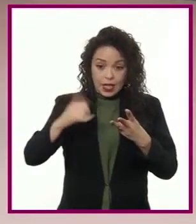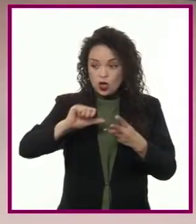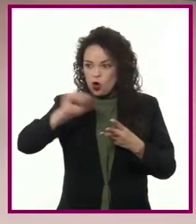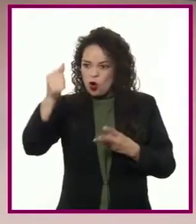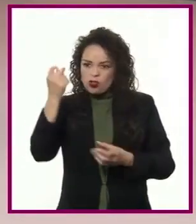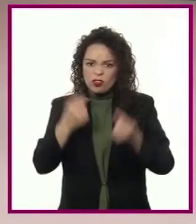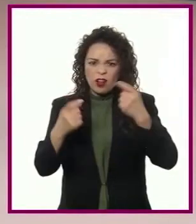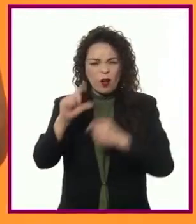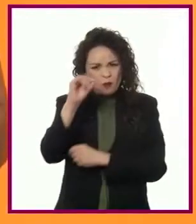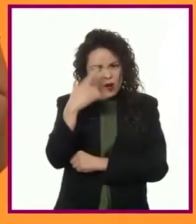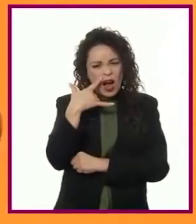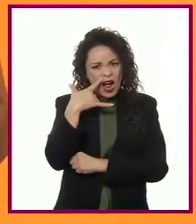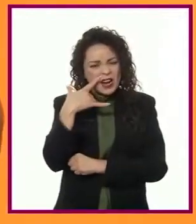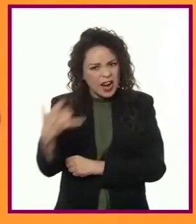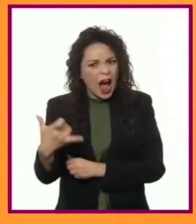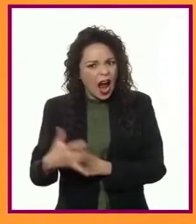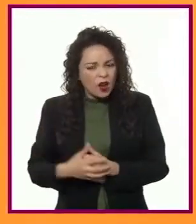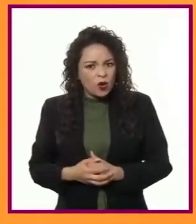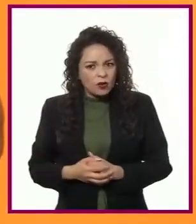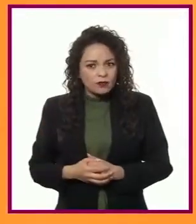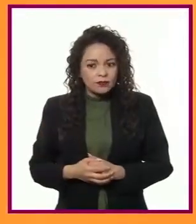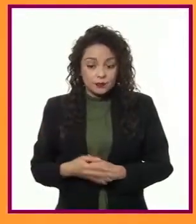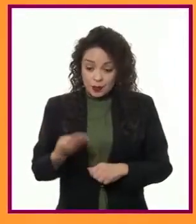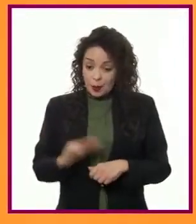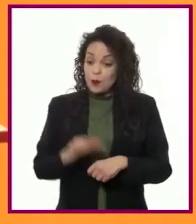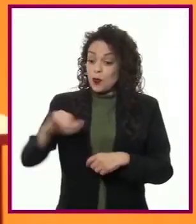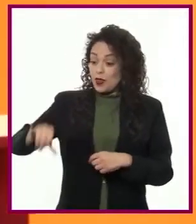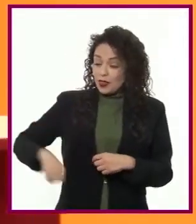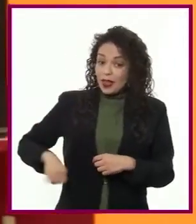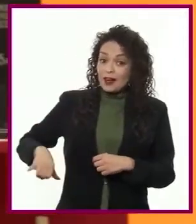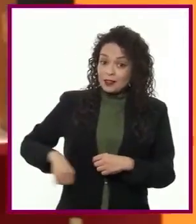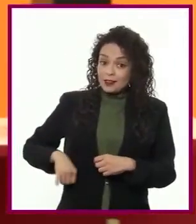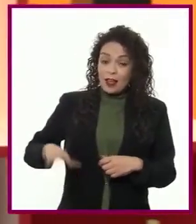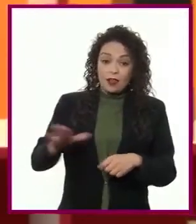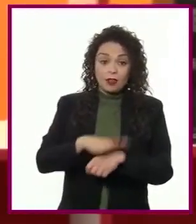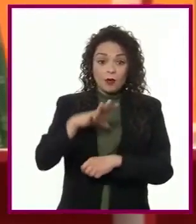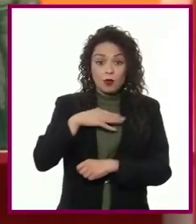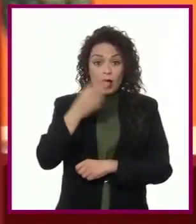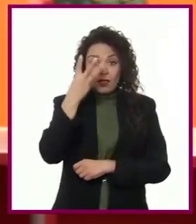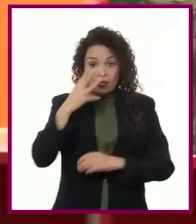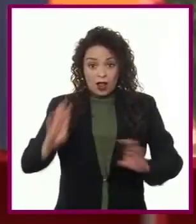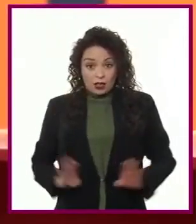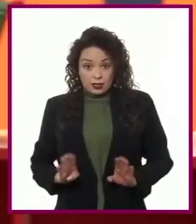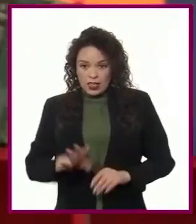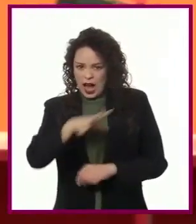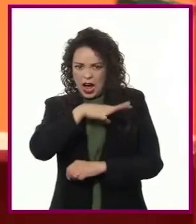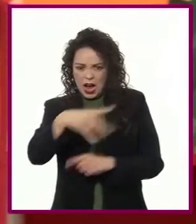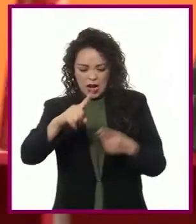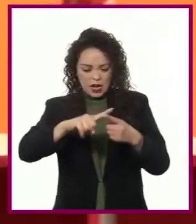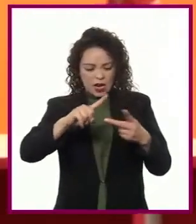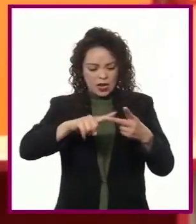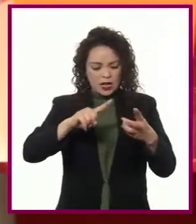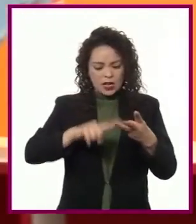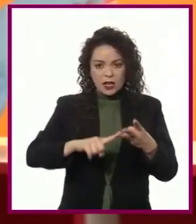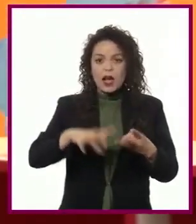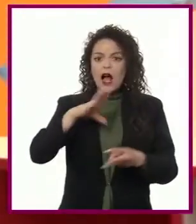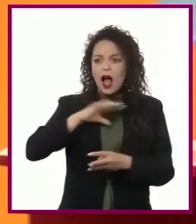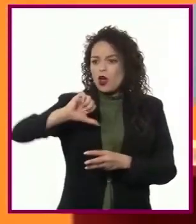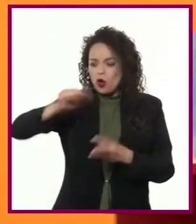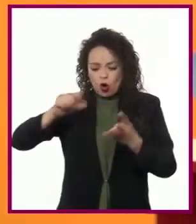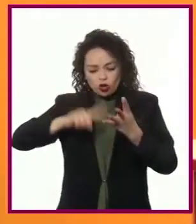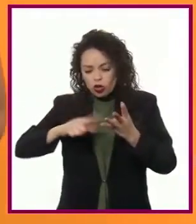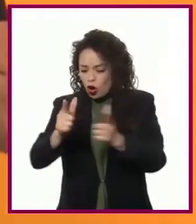muy extrañas. ¡Qué interesante, profesor! Además de existir tres tipos generales de galaxias, se incluye a un grupo de